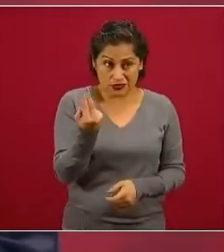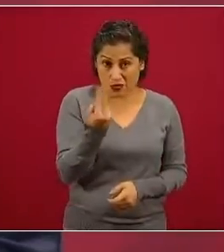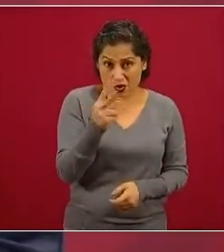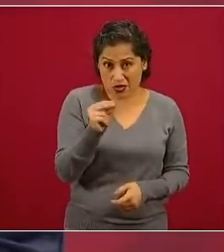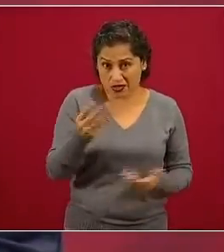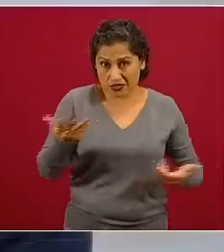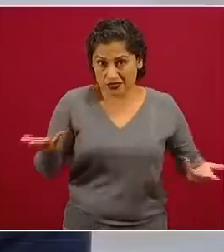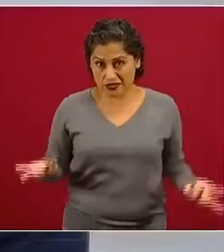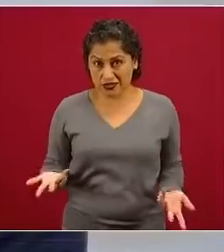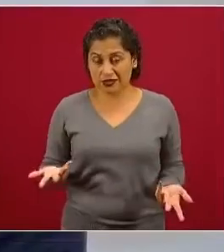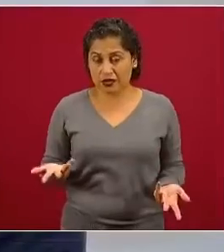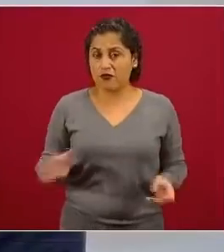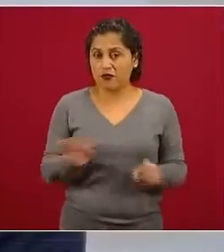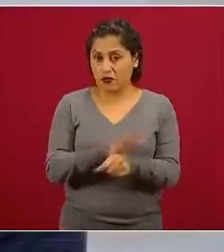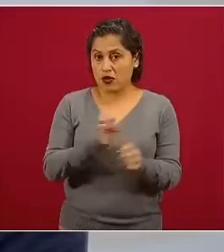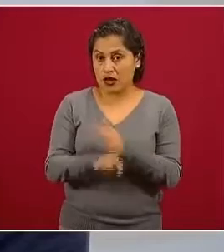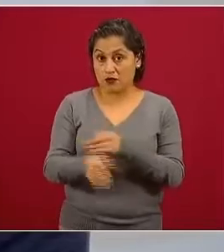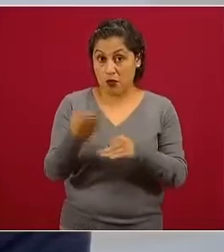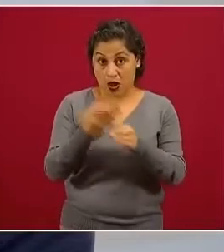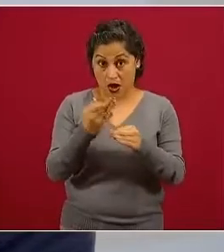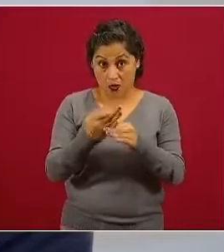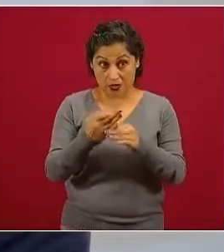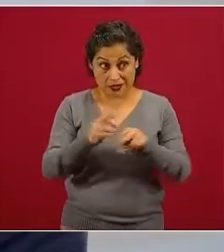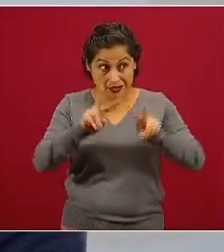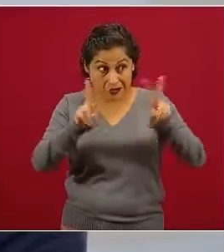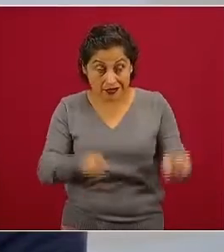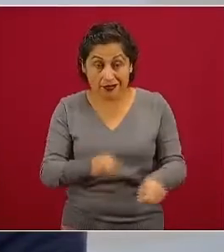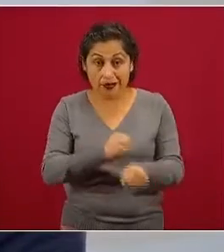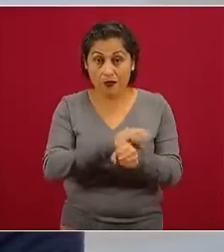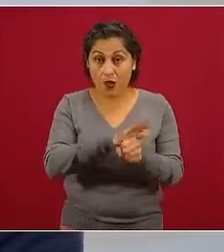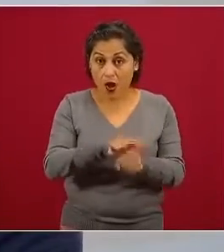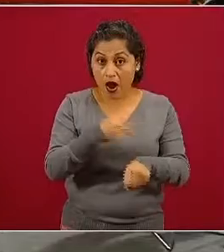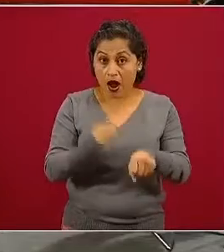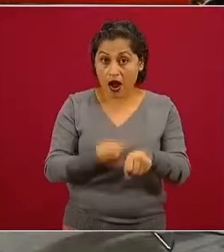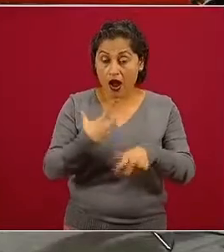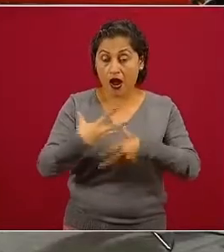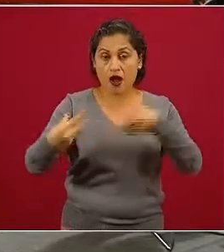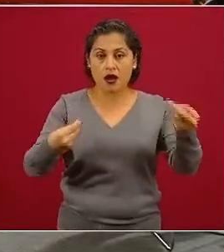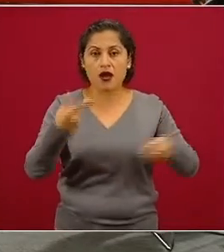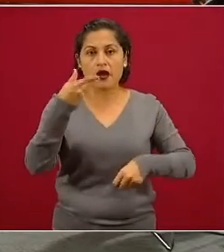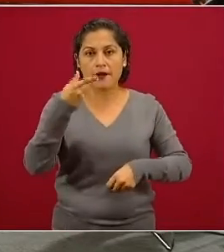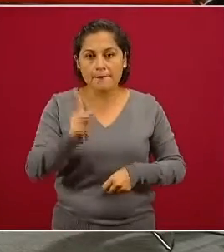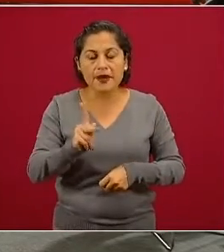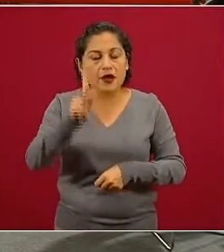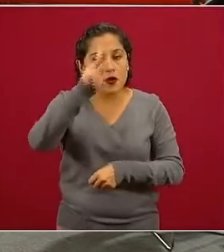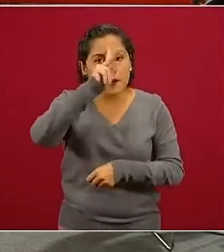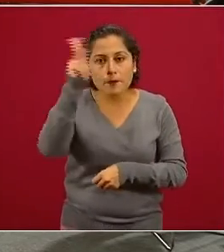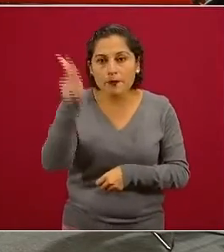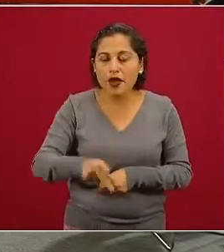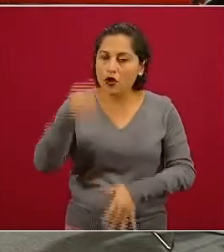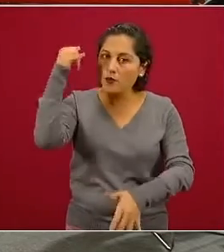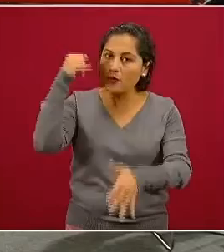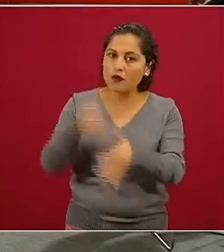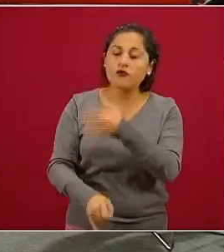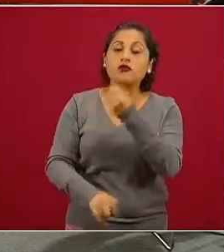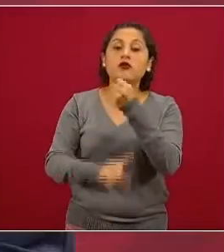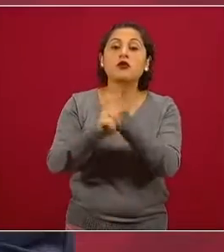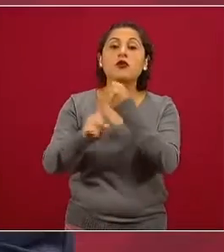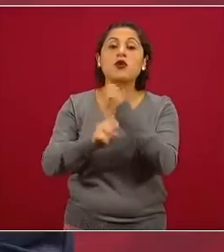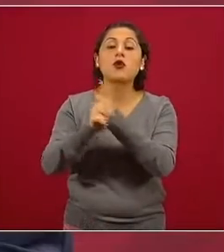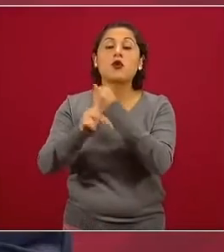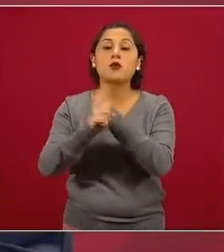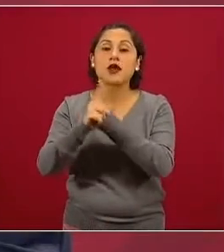en el cual entonces a todos nosotros nos cabe, digamos, trabajar bien, porque si no lo hacemos, en este caso el COVID, van a